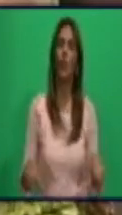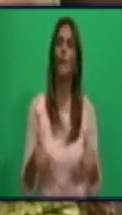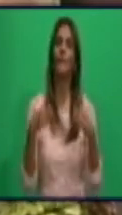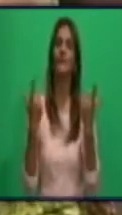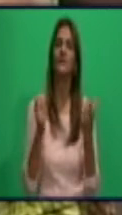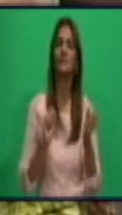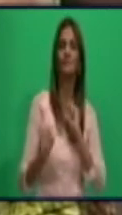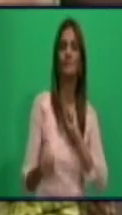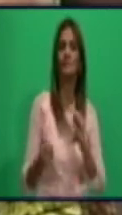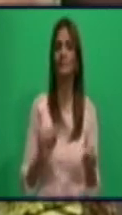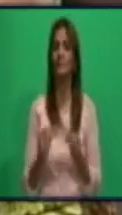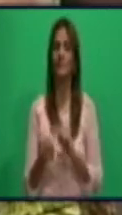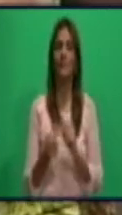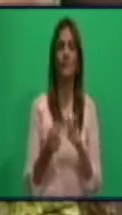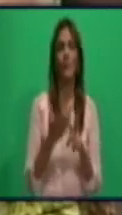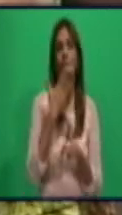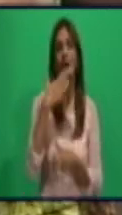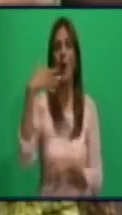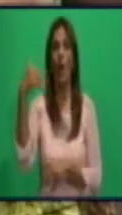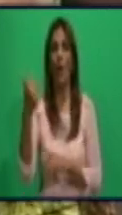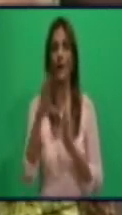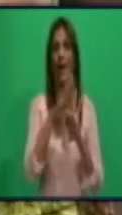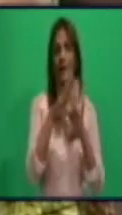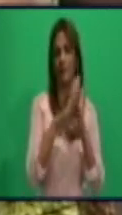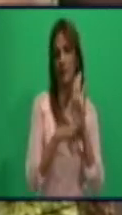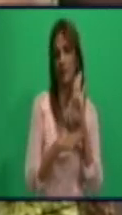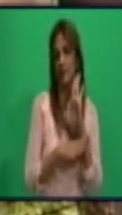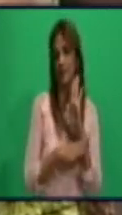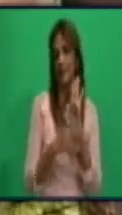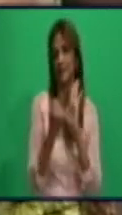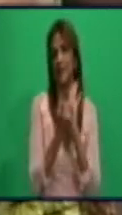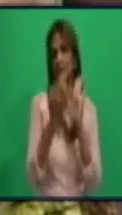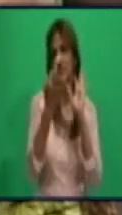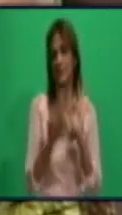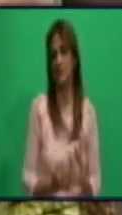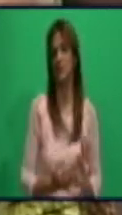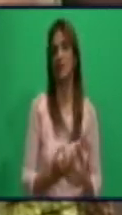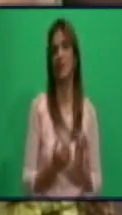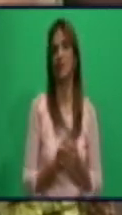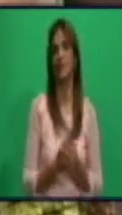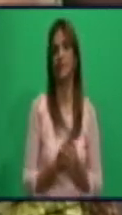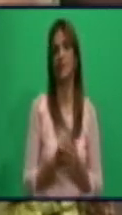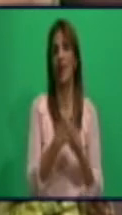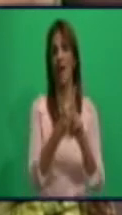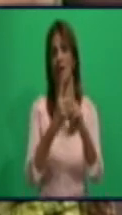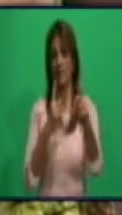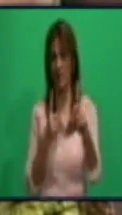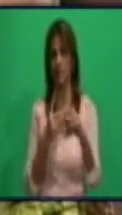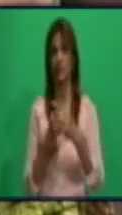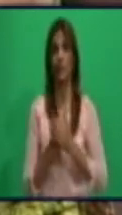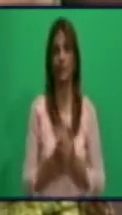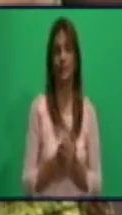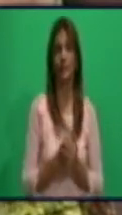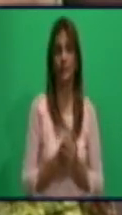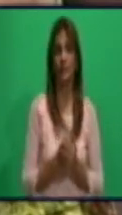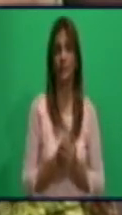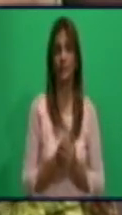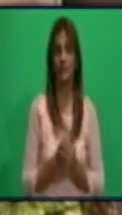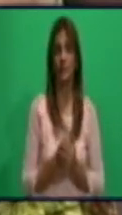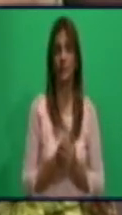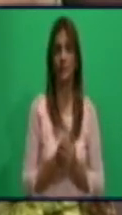las medidas que están establecidas para esto, que es el aislamiento oportuno, el distanciamiento físico,